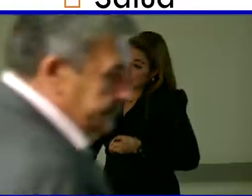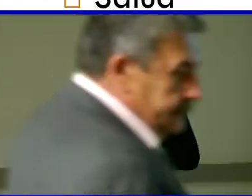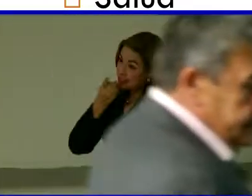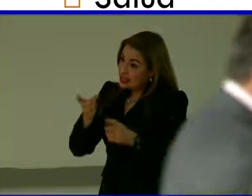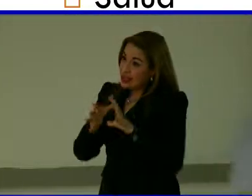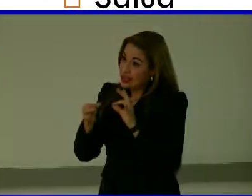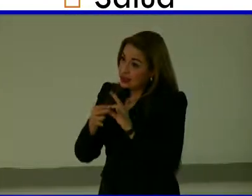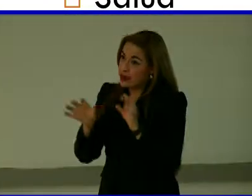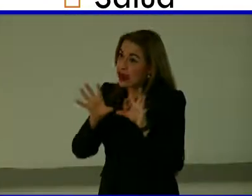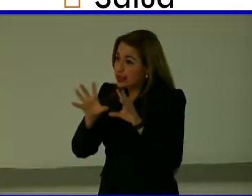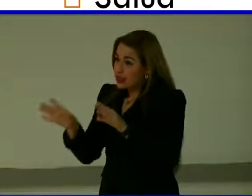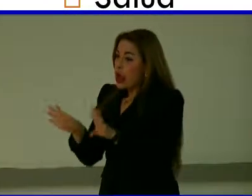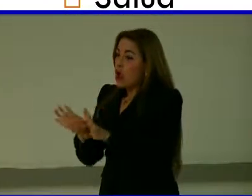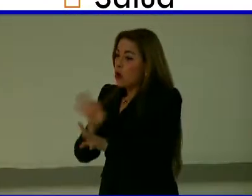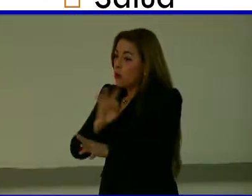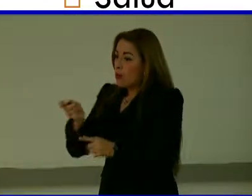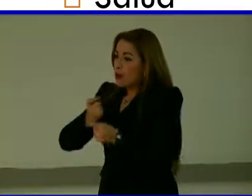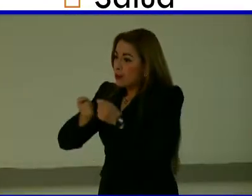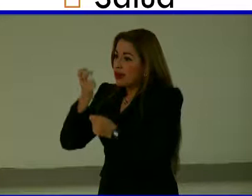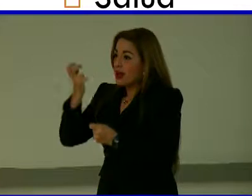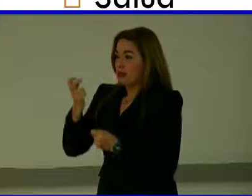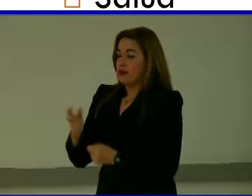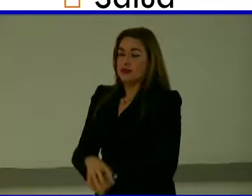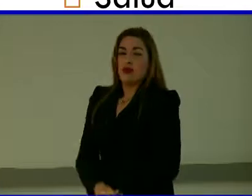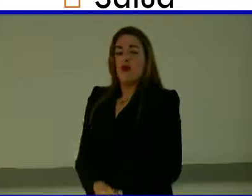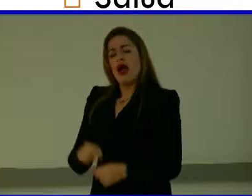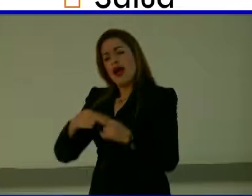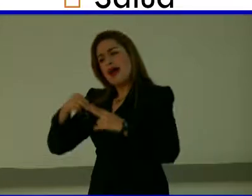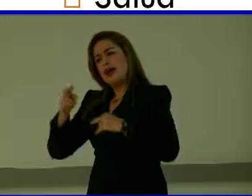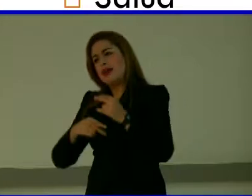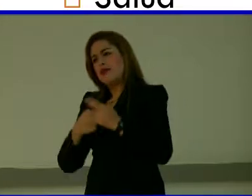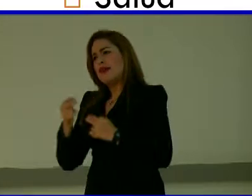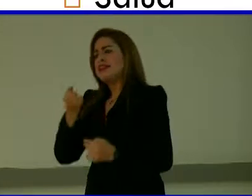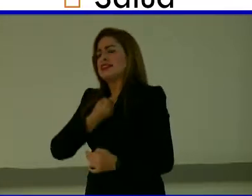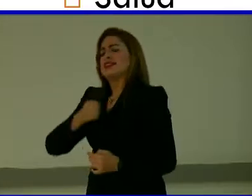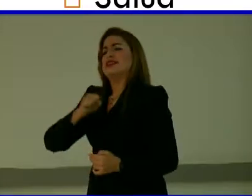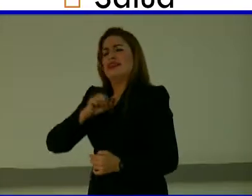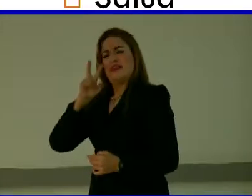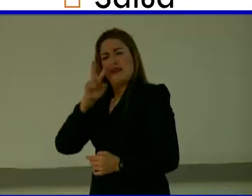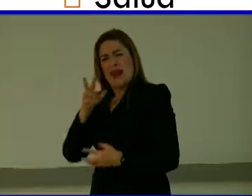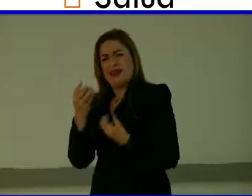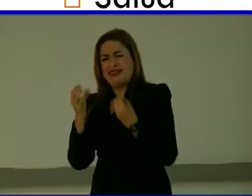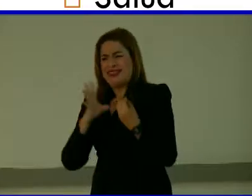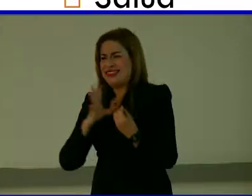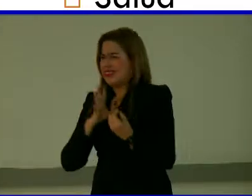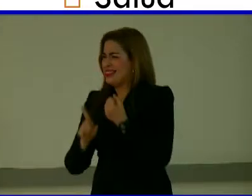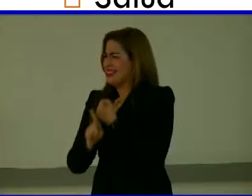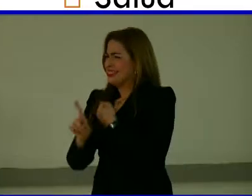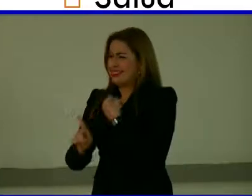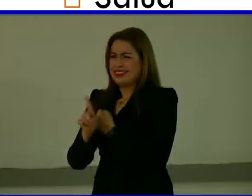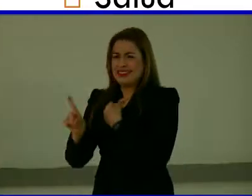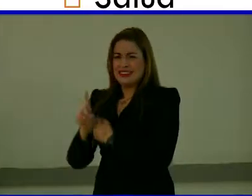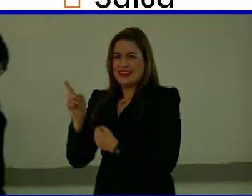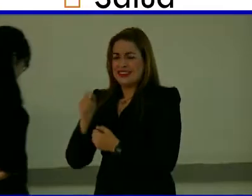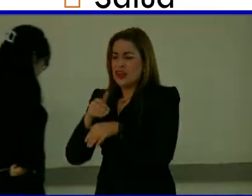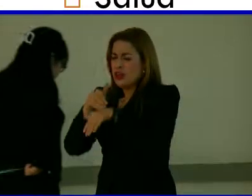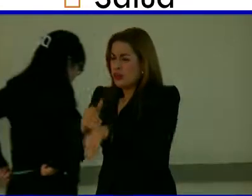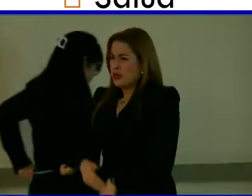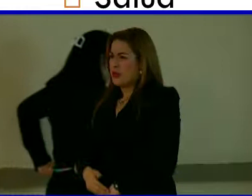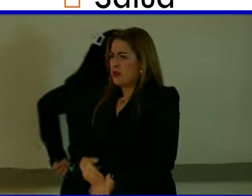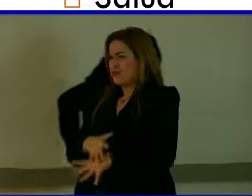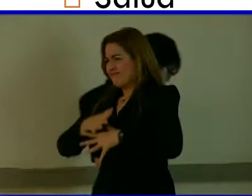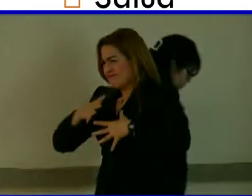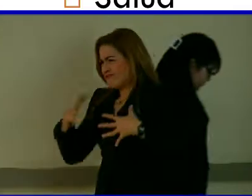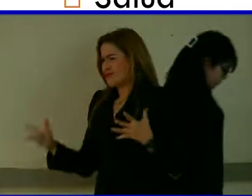manejar. A nivel de salud, vemos muchos problemas con conducta de alto riesgo. La incidencia de fumar